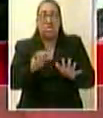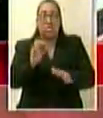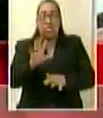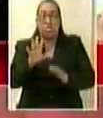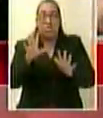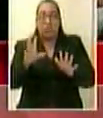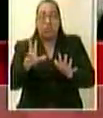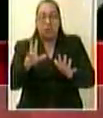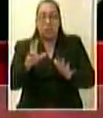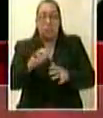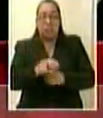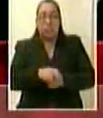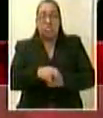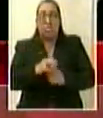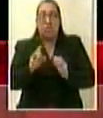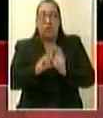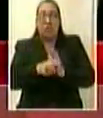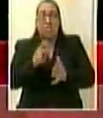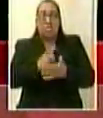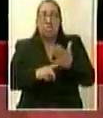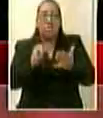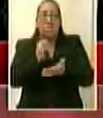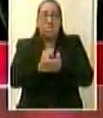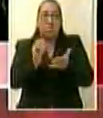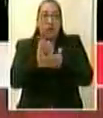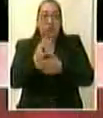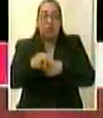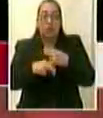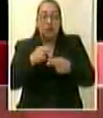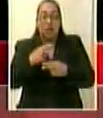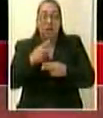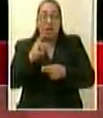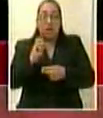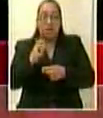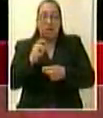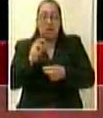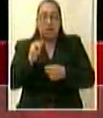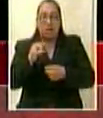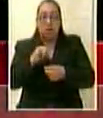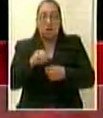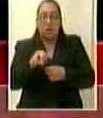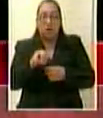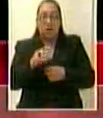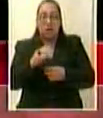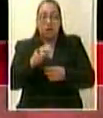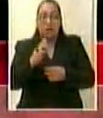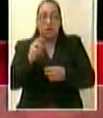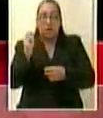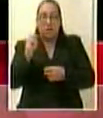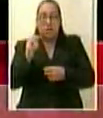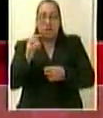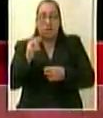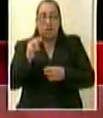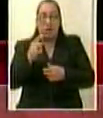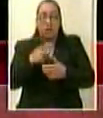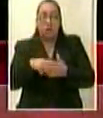27.758, ley aprobada del Colegio Nacional de San Juan de Trujillo, ley